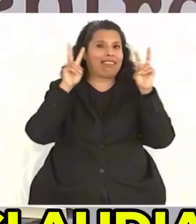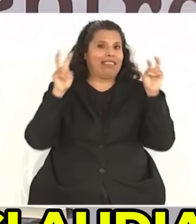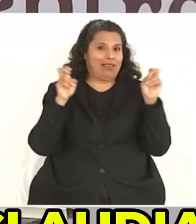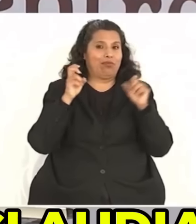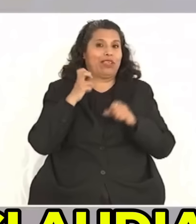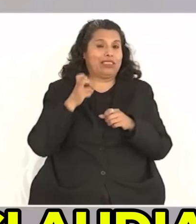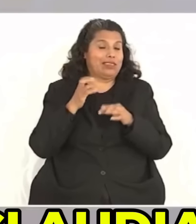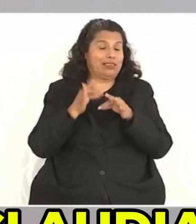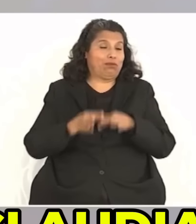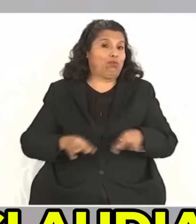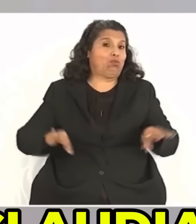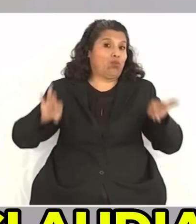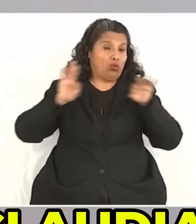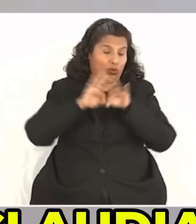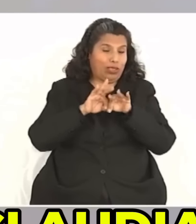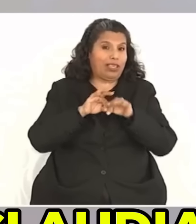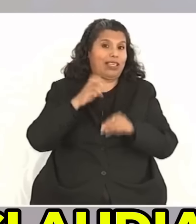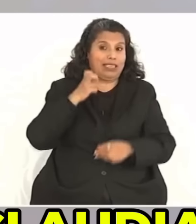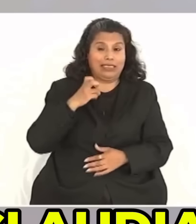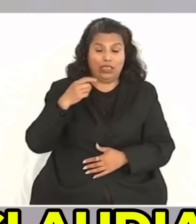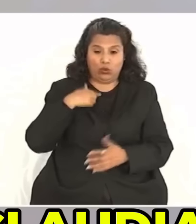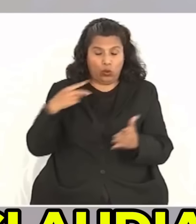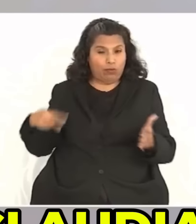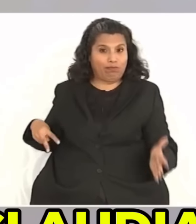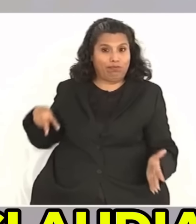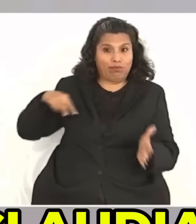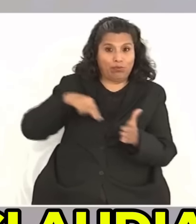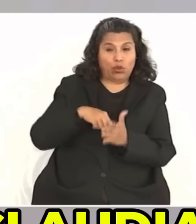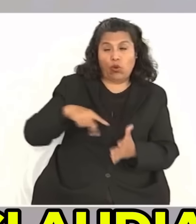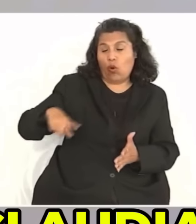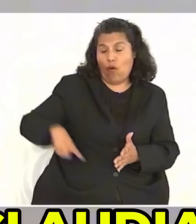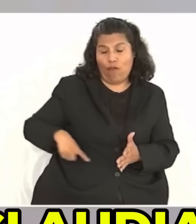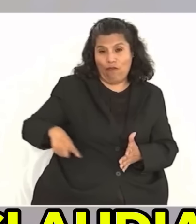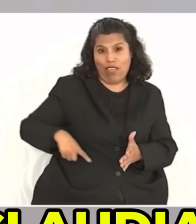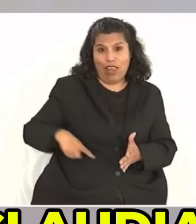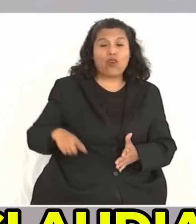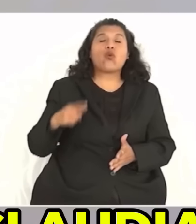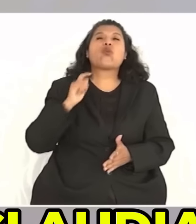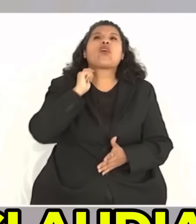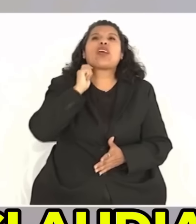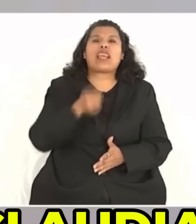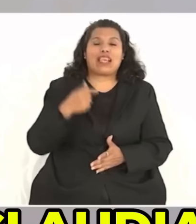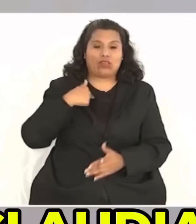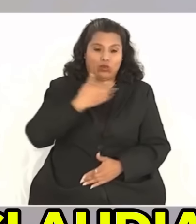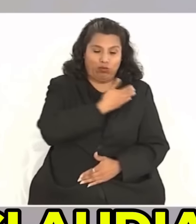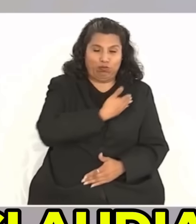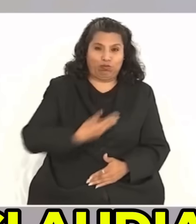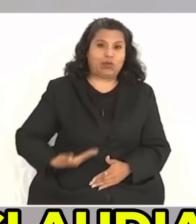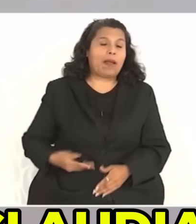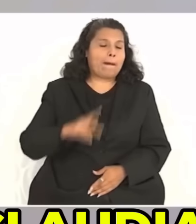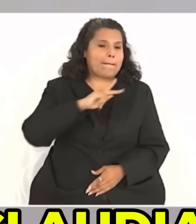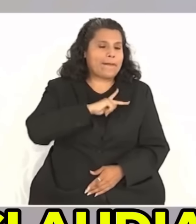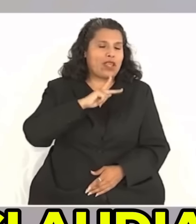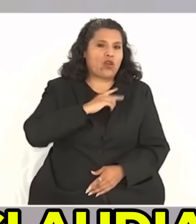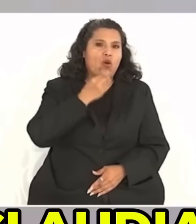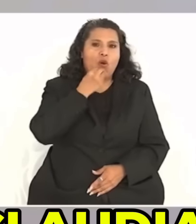la República, al gobierno de México, mi compromiso siempre es y siempre será